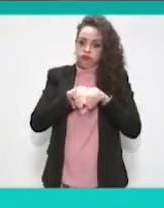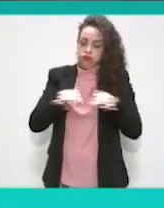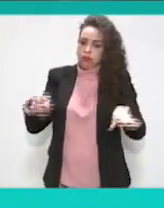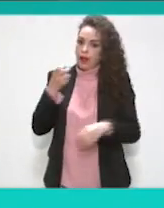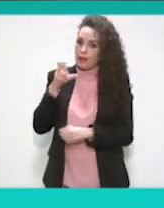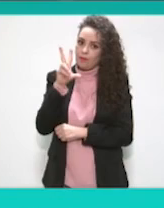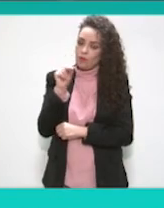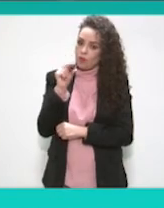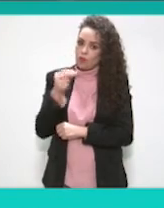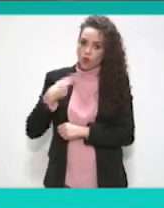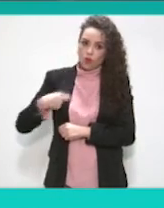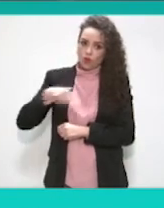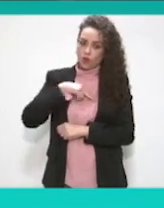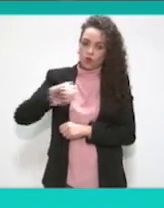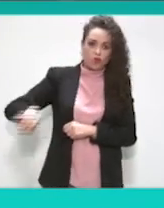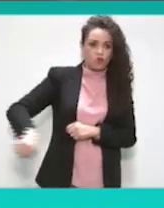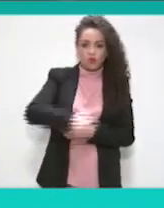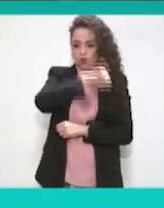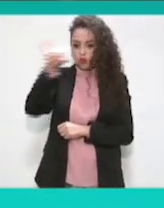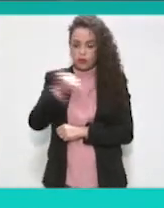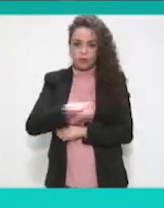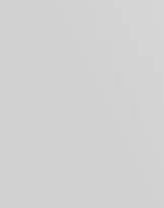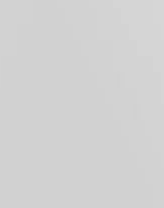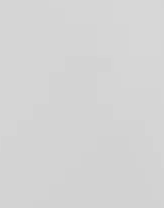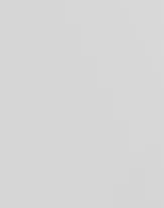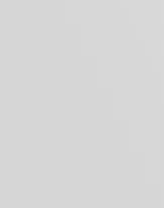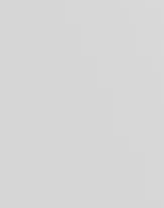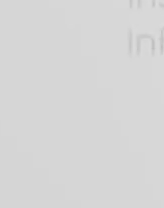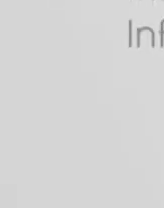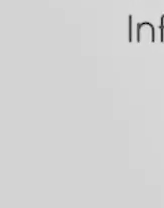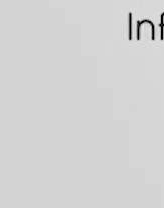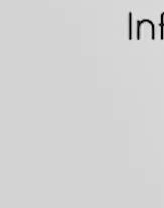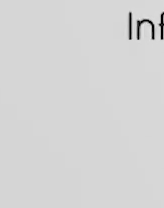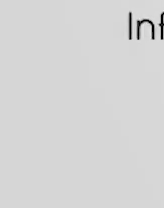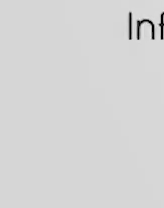nosotros podríamos ser condescendientes con eso